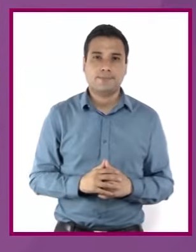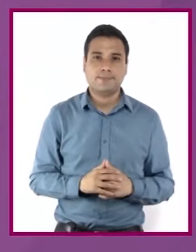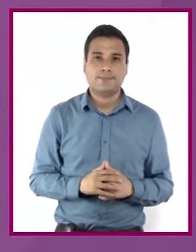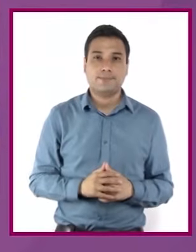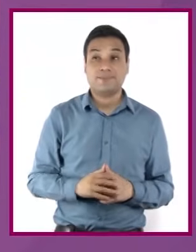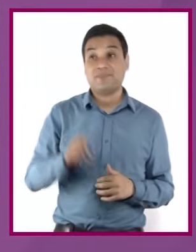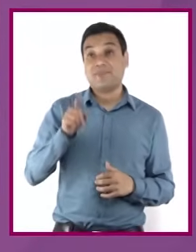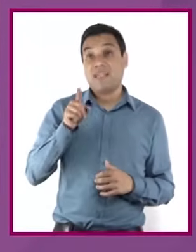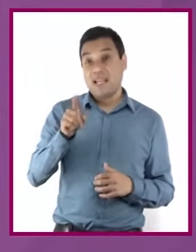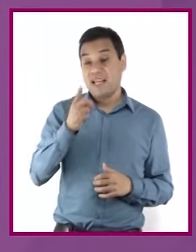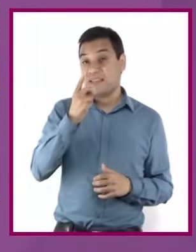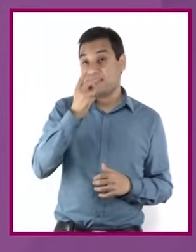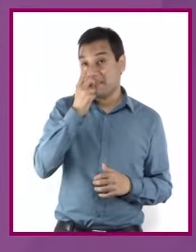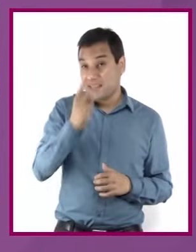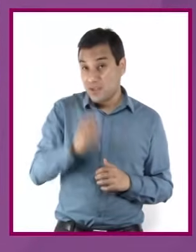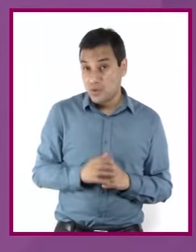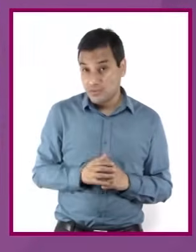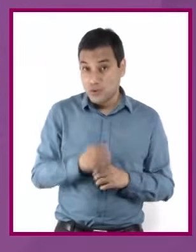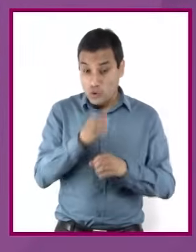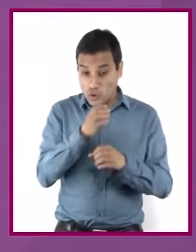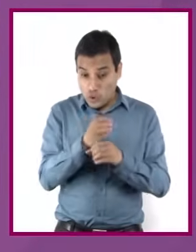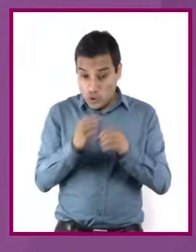Postuló la teoría de los 4 elementos.